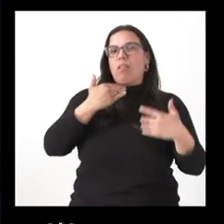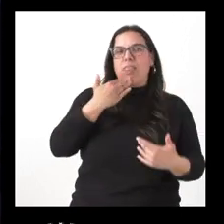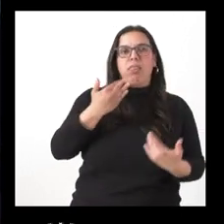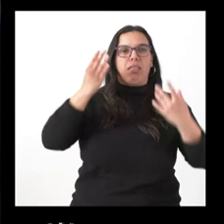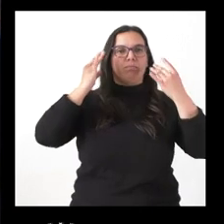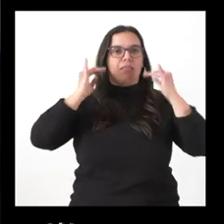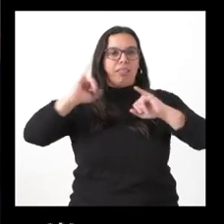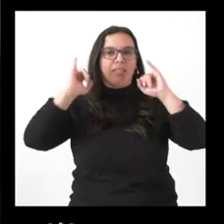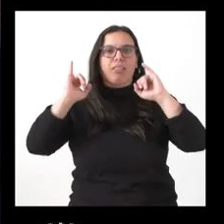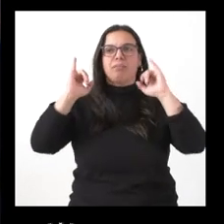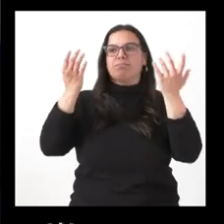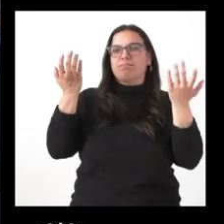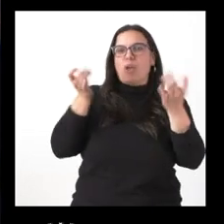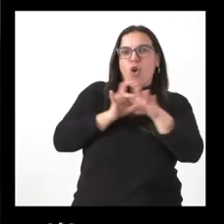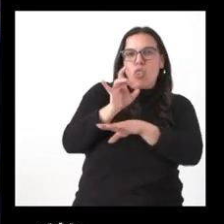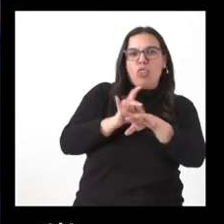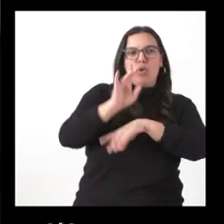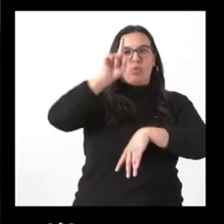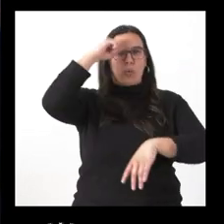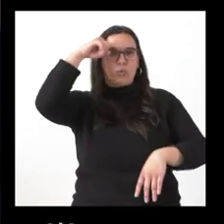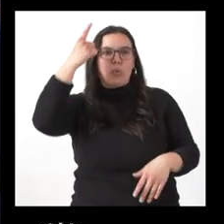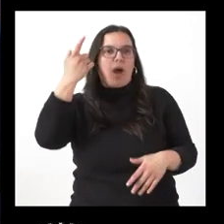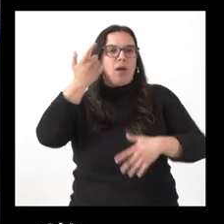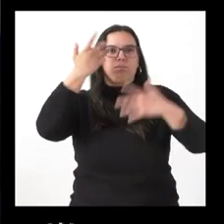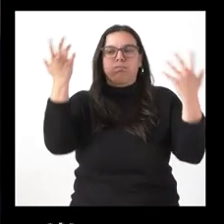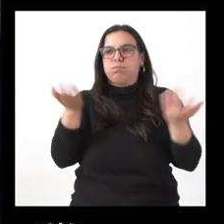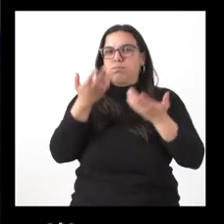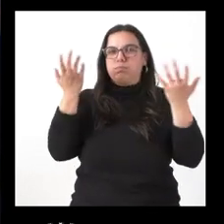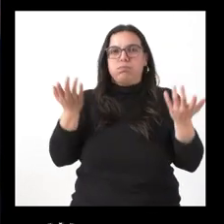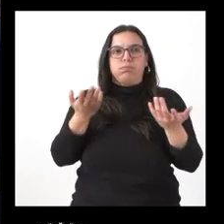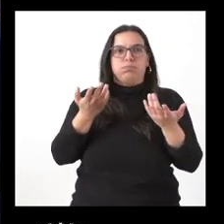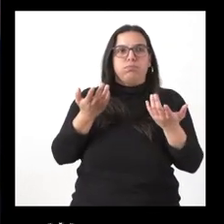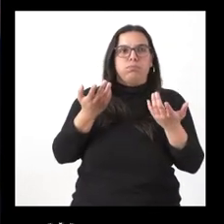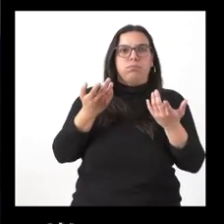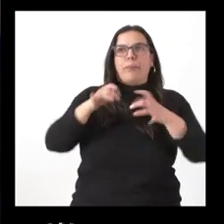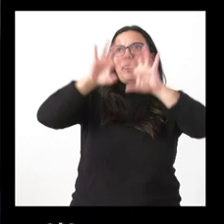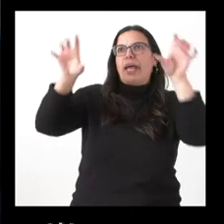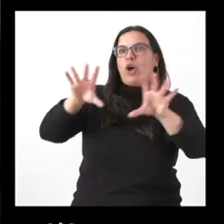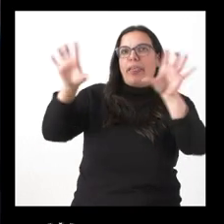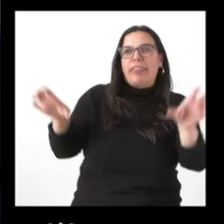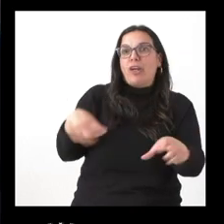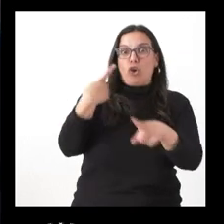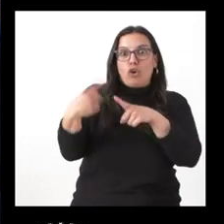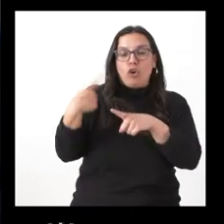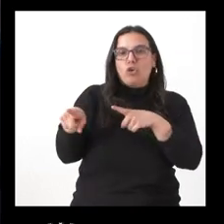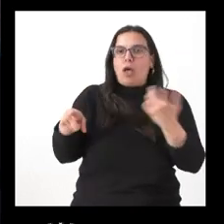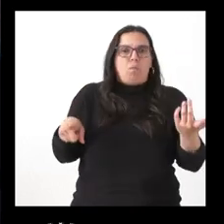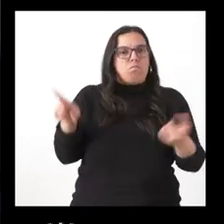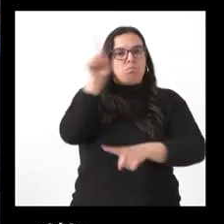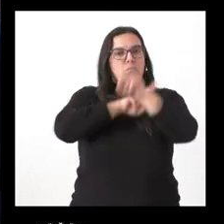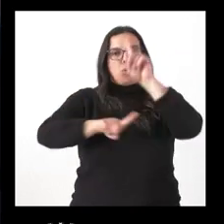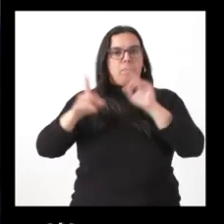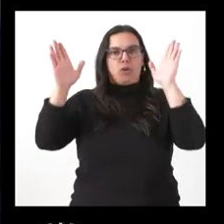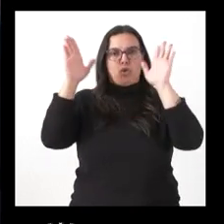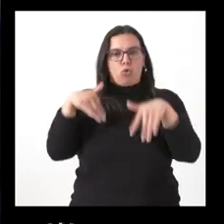el ámbito del ocio en el ámbito de la cultura o en el ámbito de la decoración de las estancias pues no tenemos ningún inconveniente